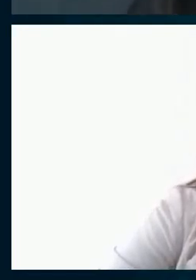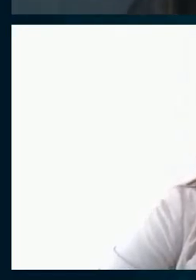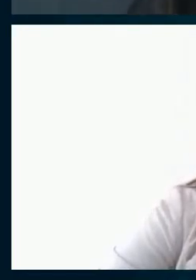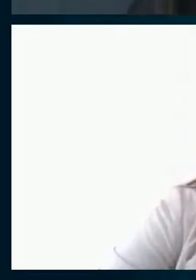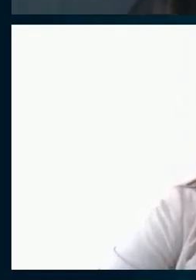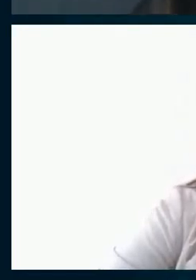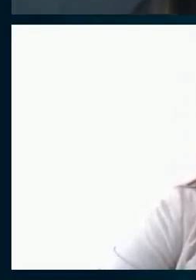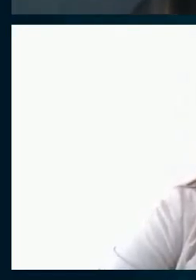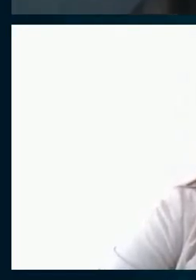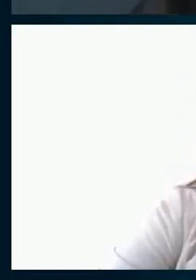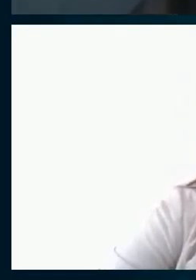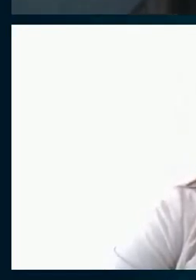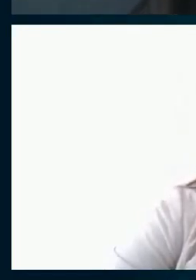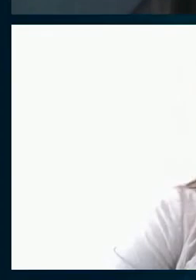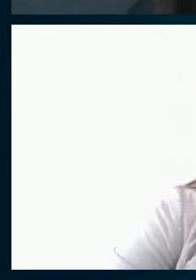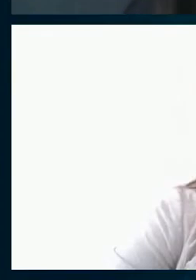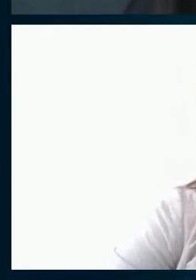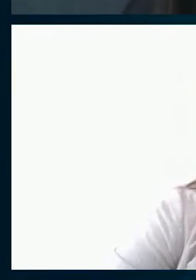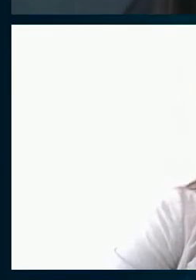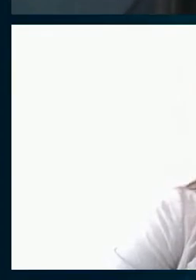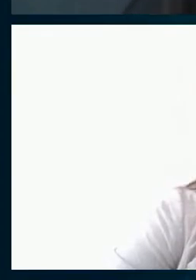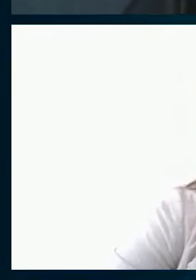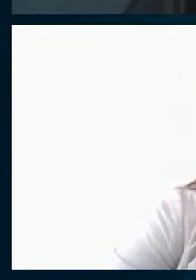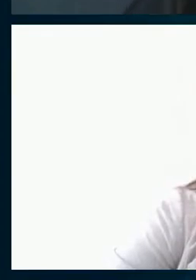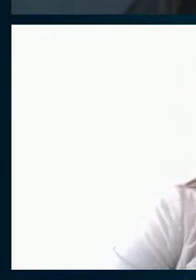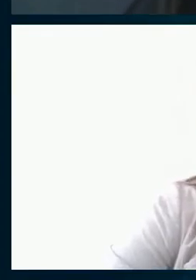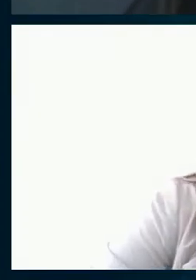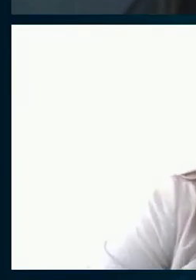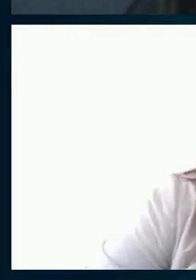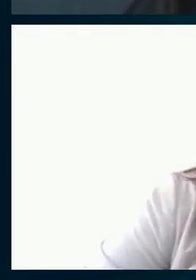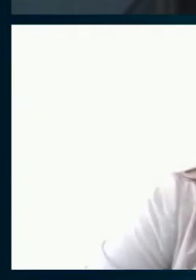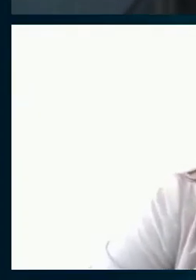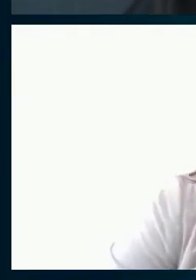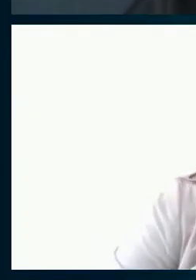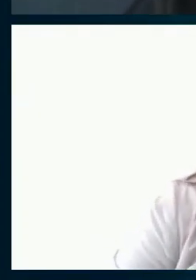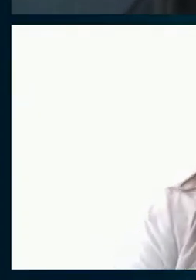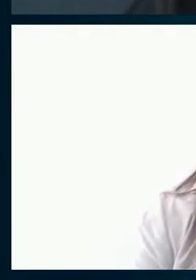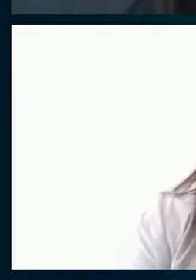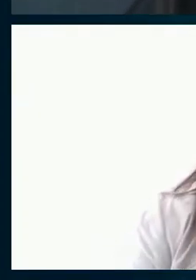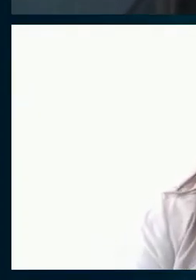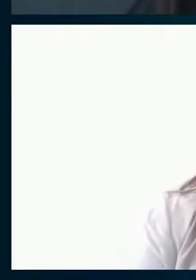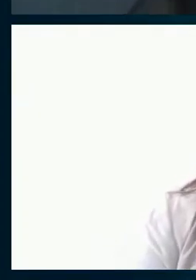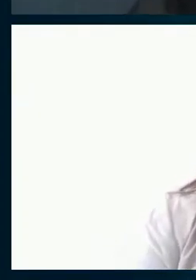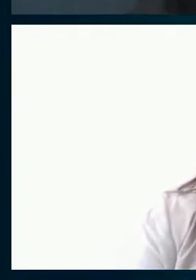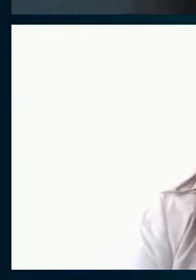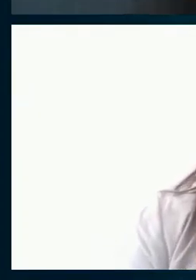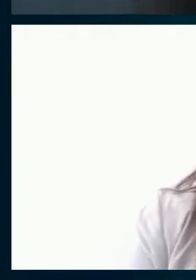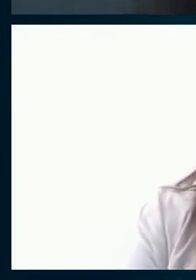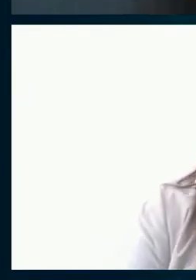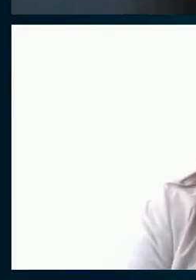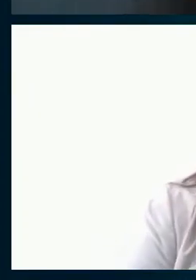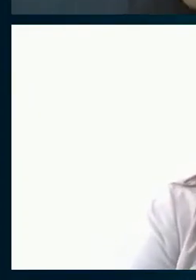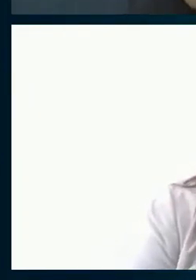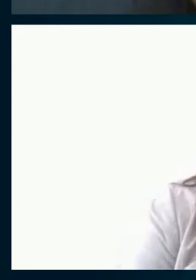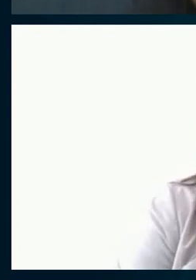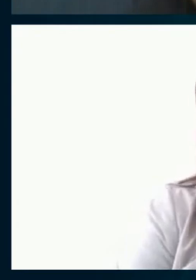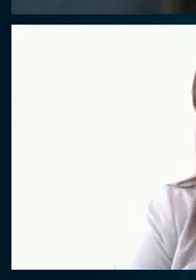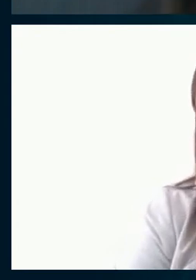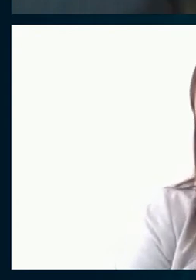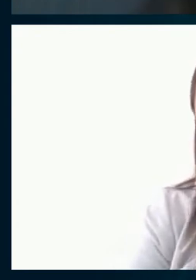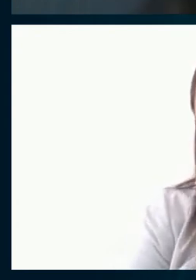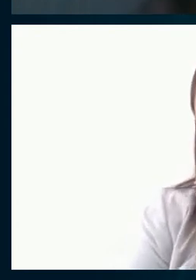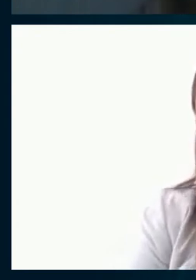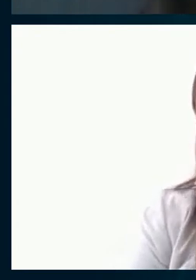estructura previamente para poder hacer las modificaciones. Todo depende mucho de las dimensiones que tenga el